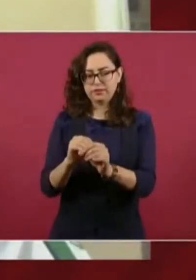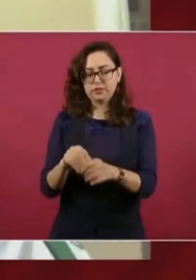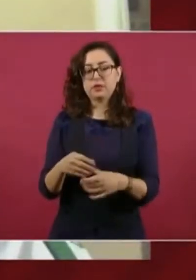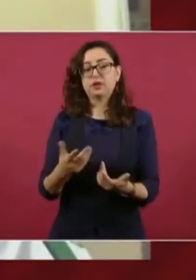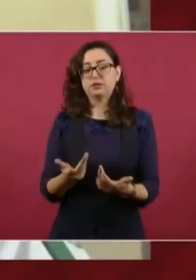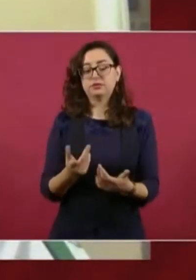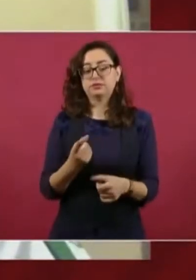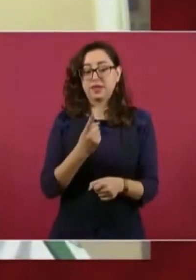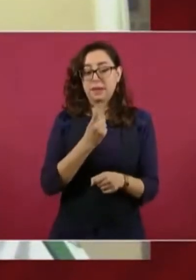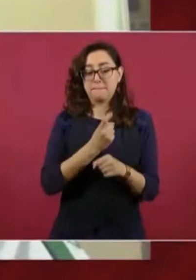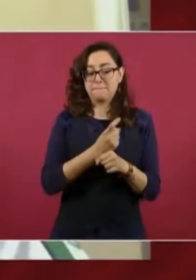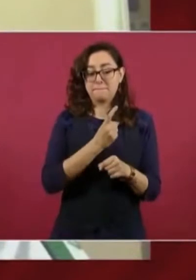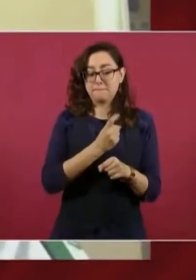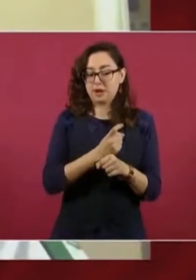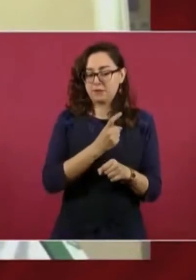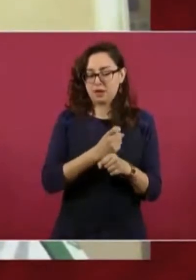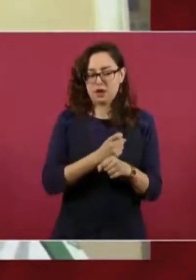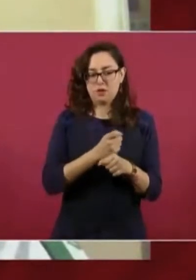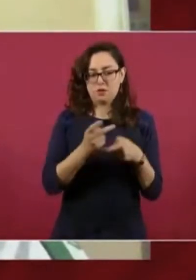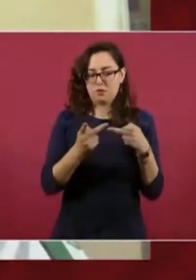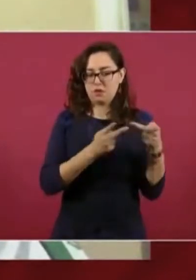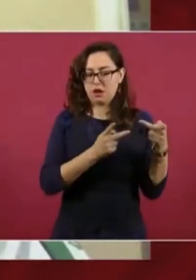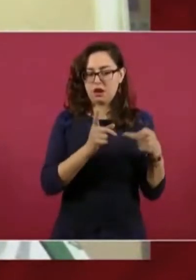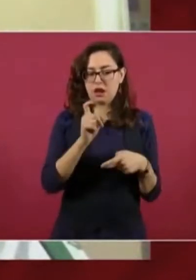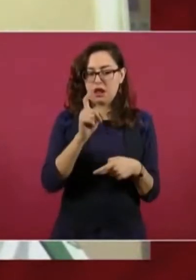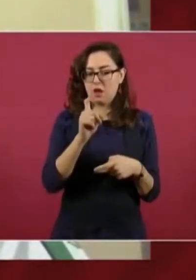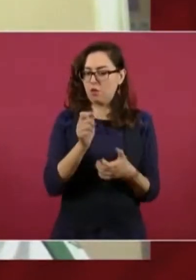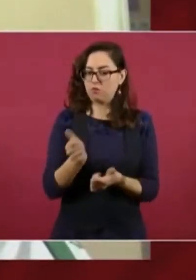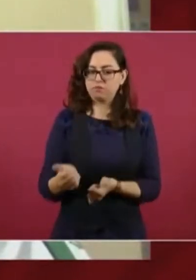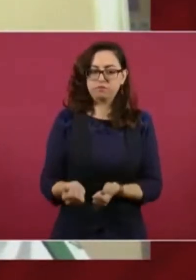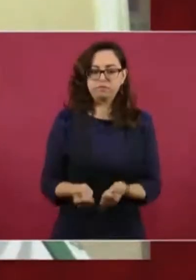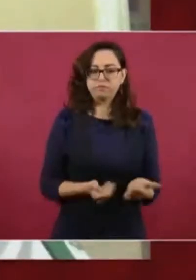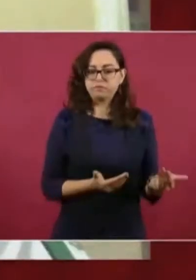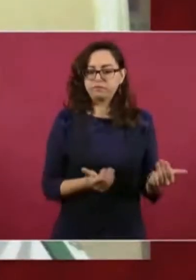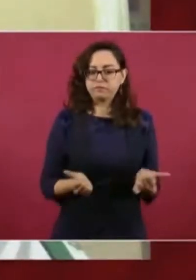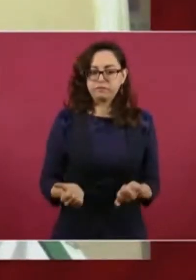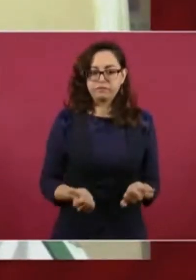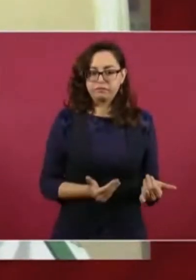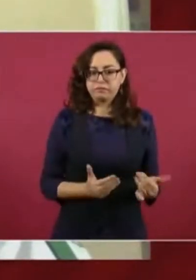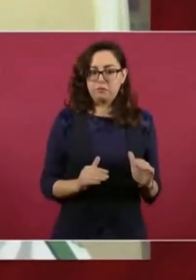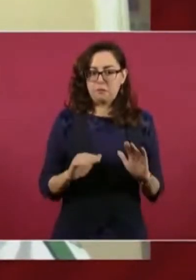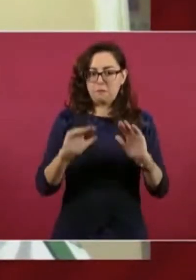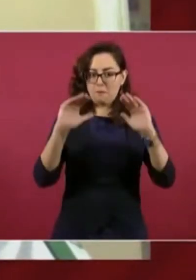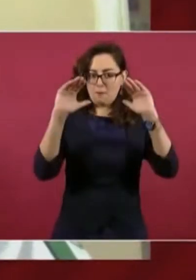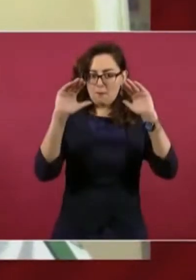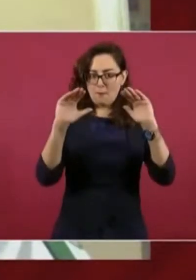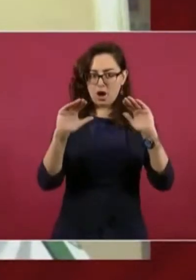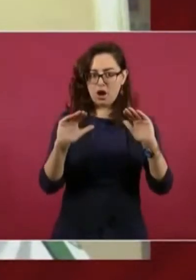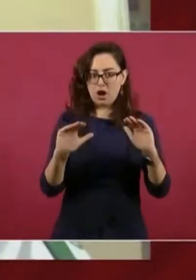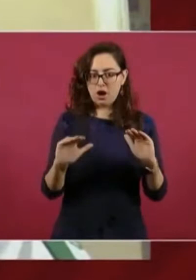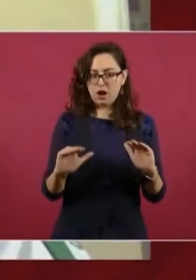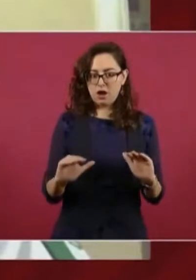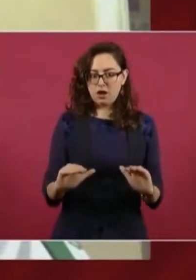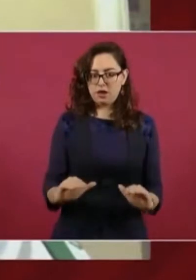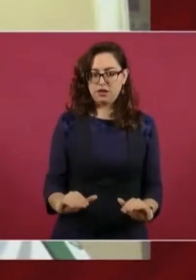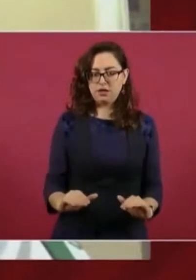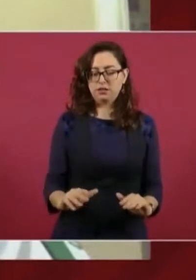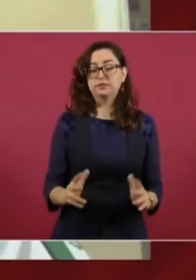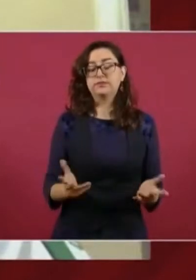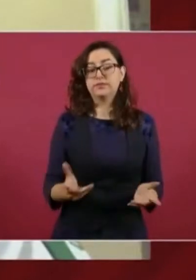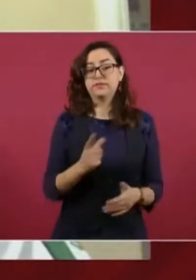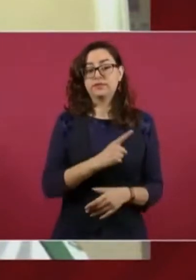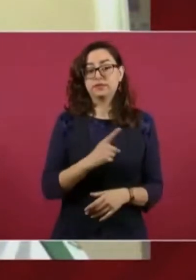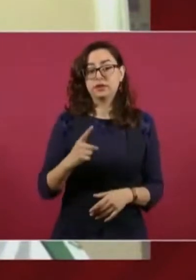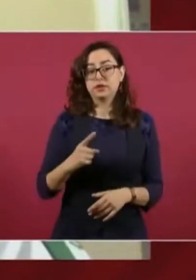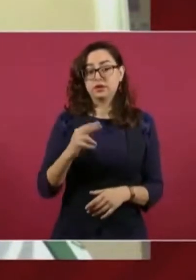abatir los niveles iniciales de agua en la mina hay que recordar que cuando llegamos el miércoles 3